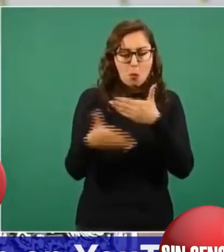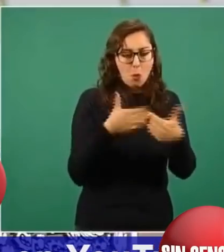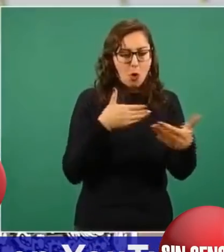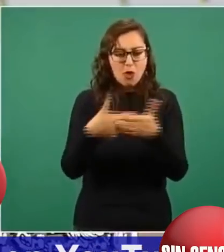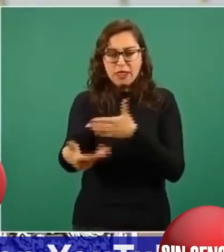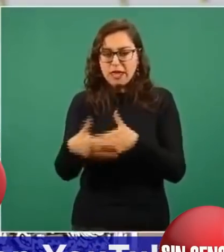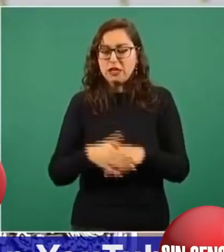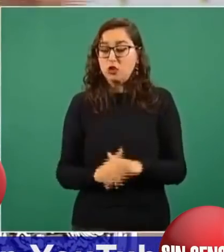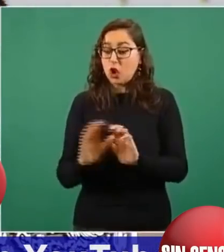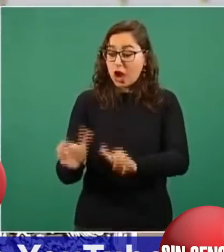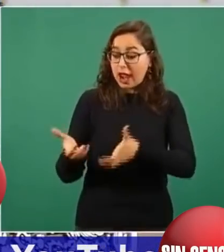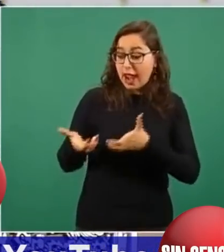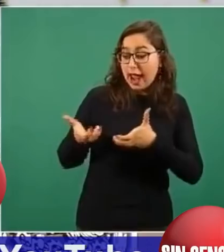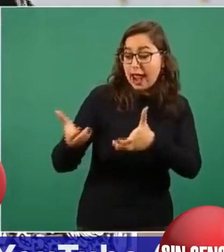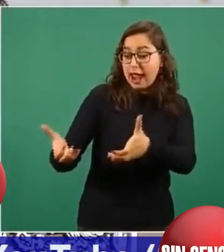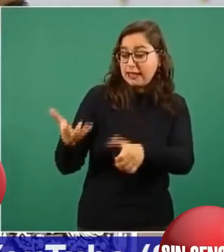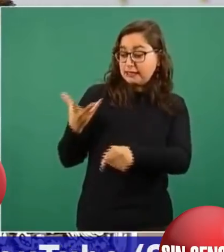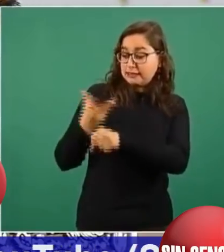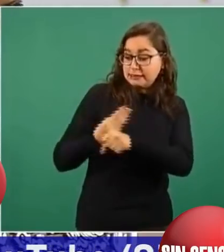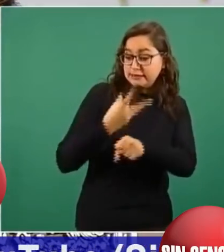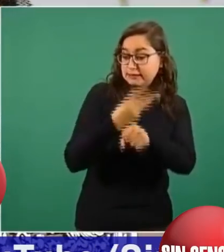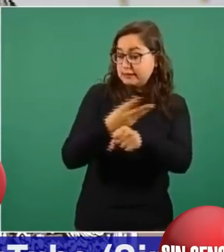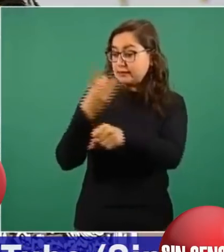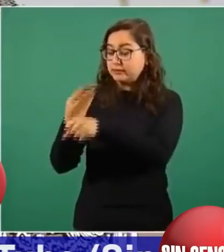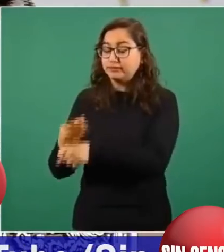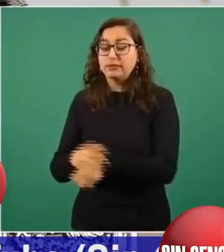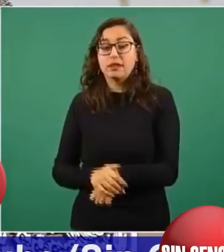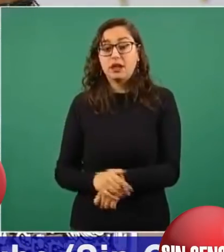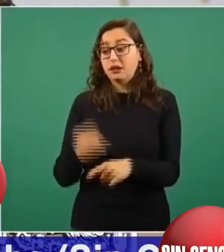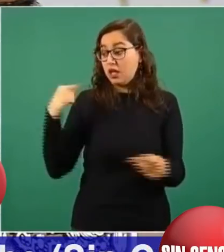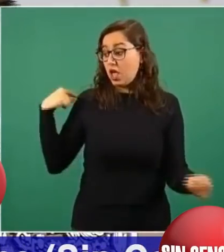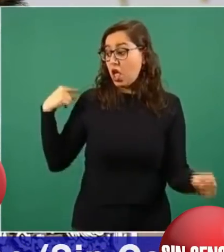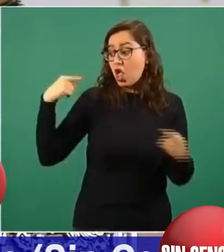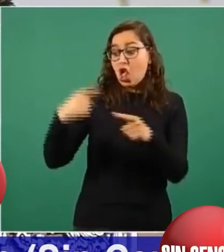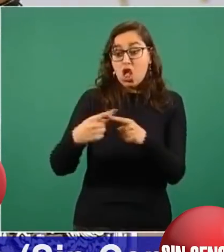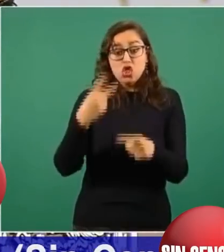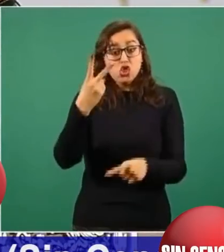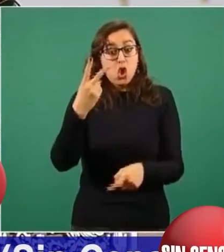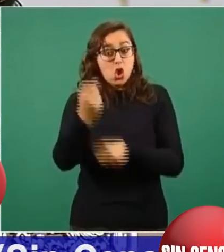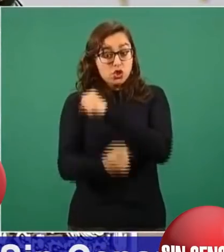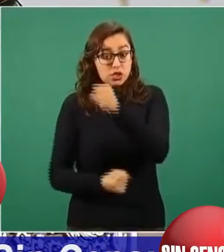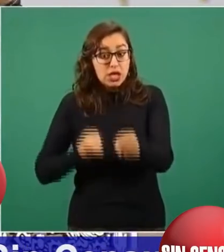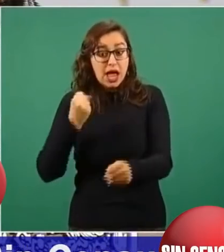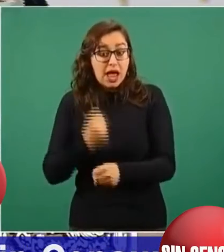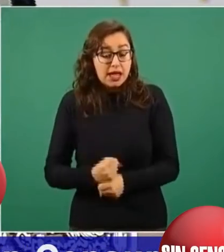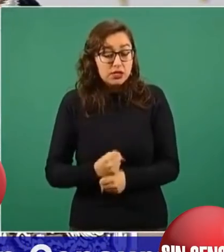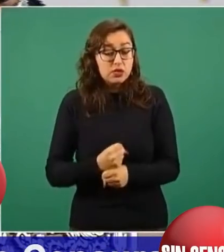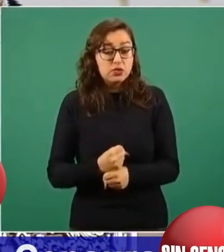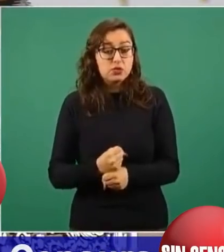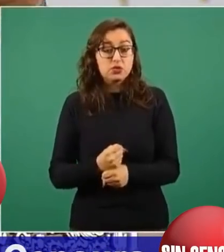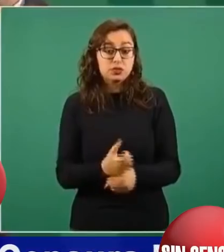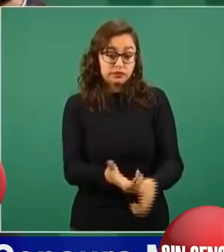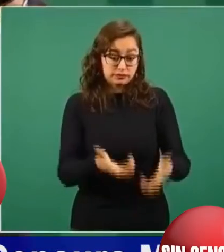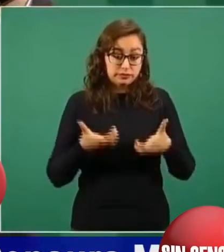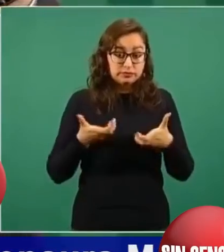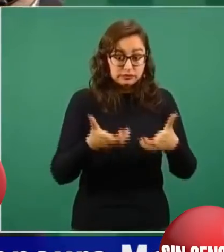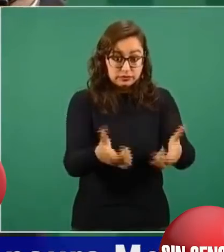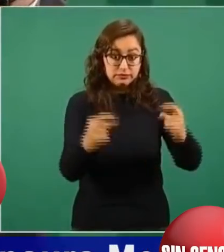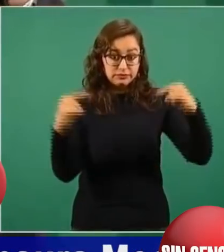mejorar los caminos. Llevamos 2 años dándole mantenimiento a las